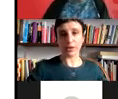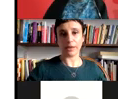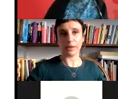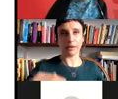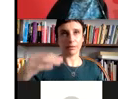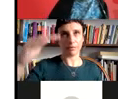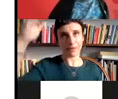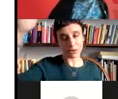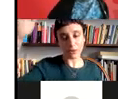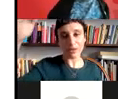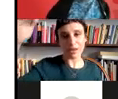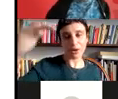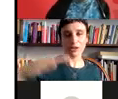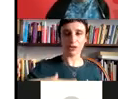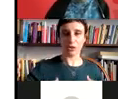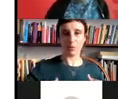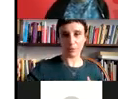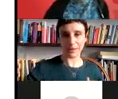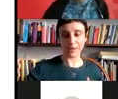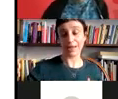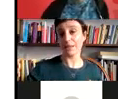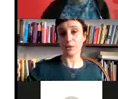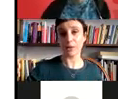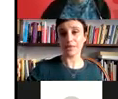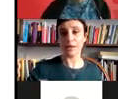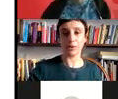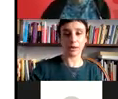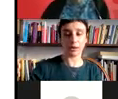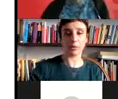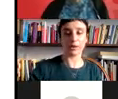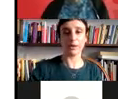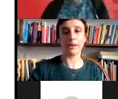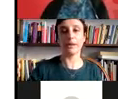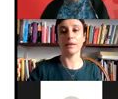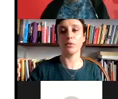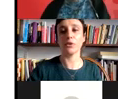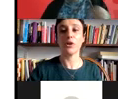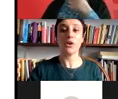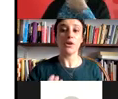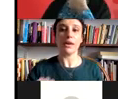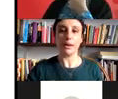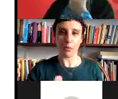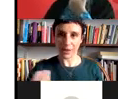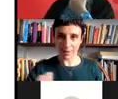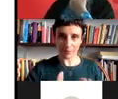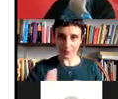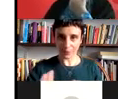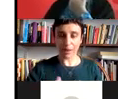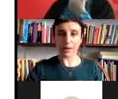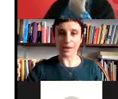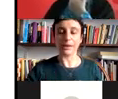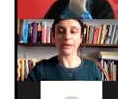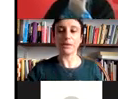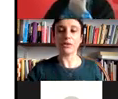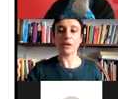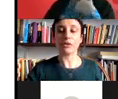escritorios que son demasiado altos y no permiten que alguien con una silla de ruedas, como están en el dibujo, pueda